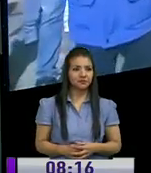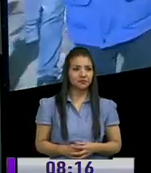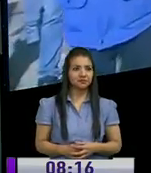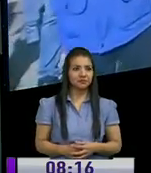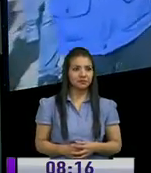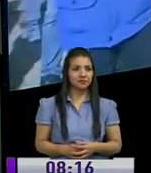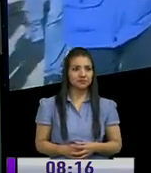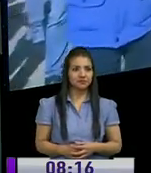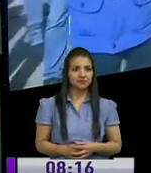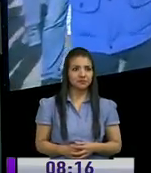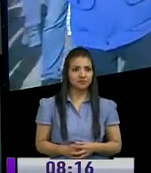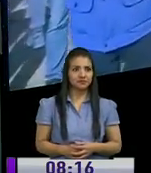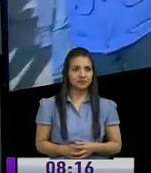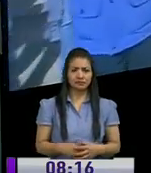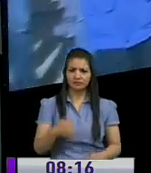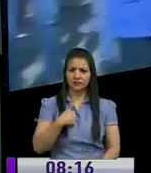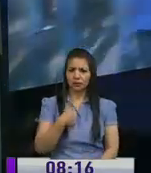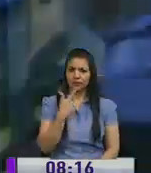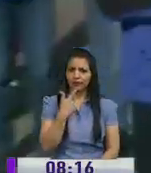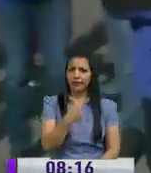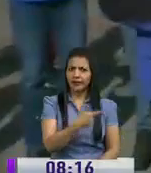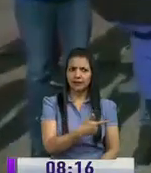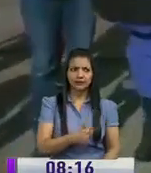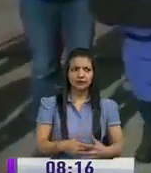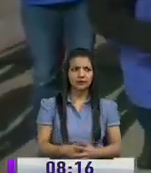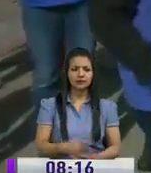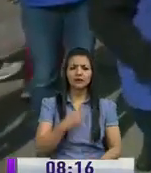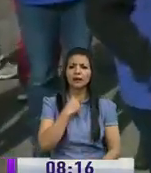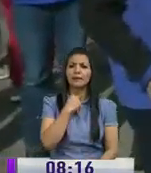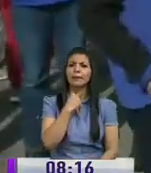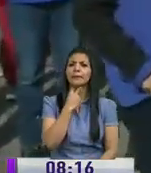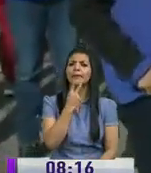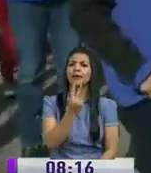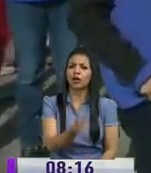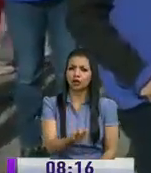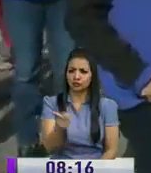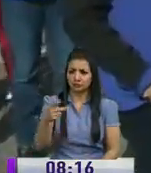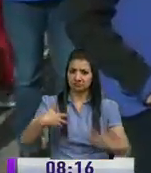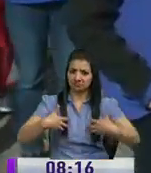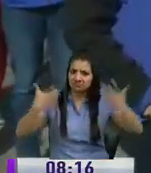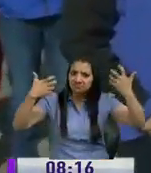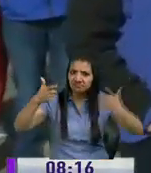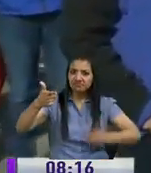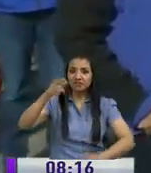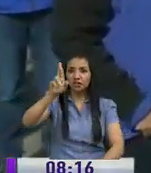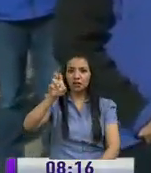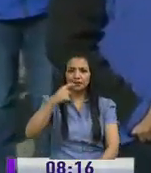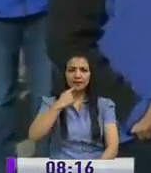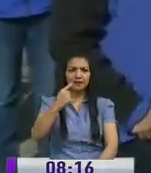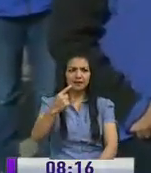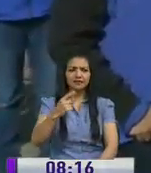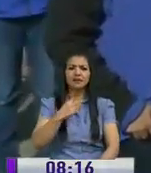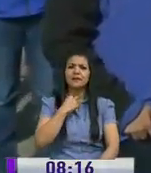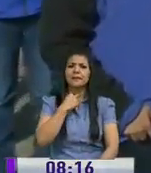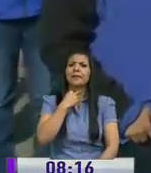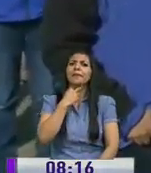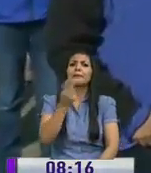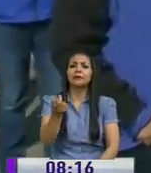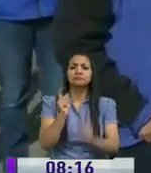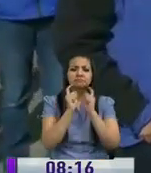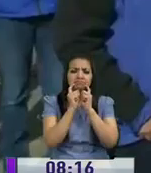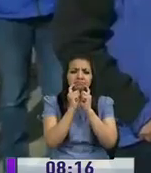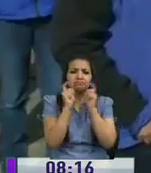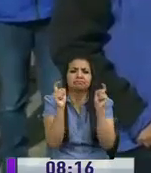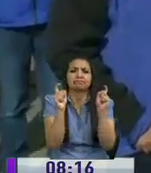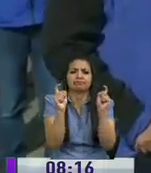Eso justamente es lo que yo también estaba esperando, Robert, con esa voz me están reclamando desde estudio que nos ha defraudado Pedrito con